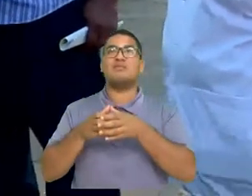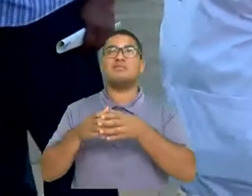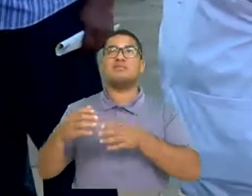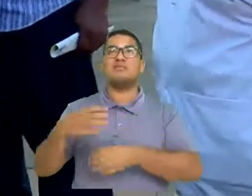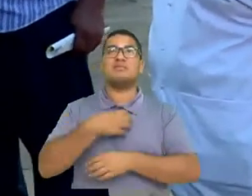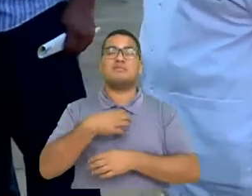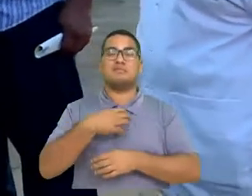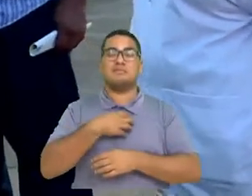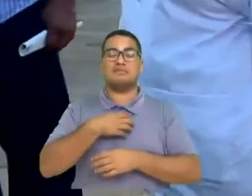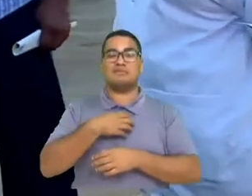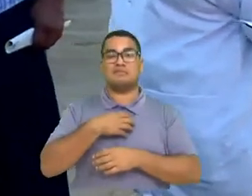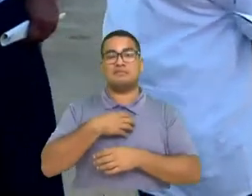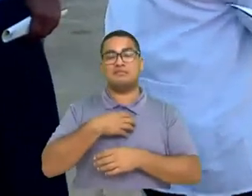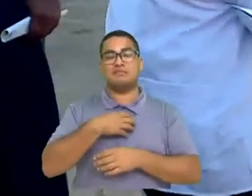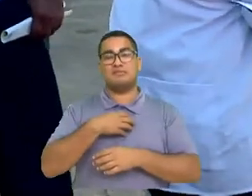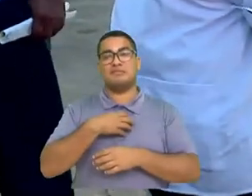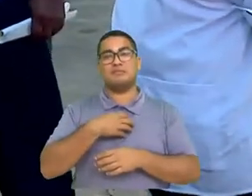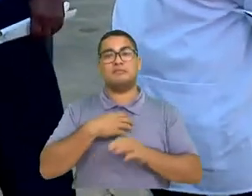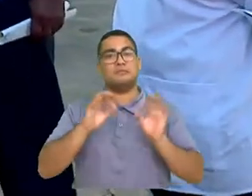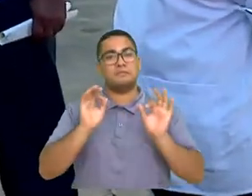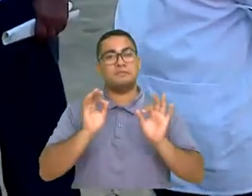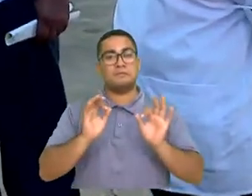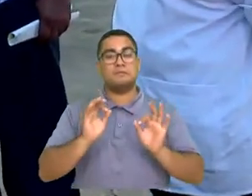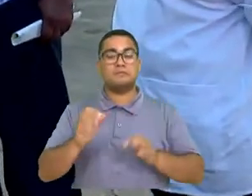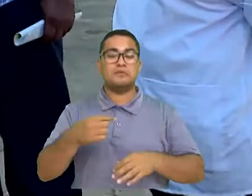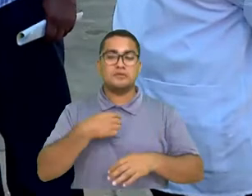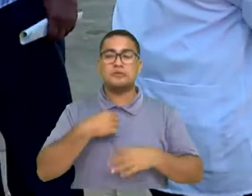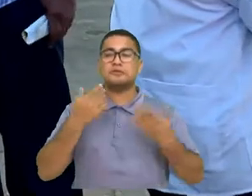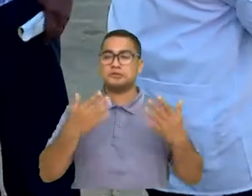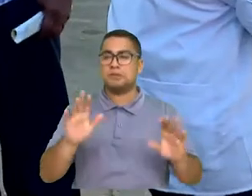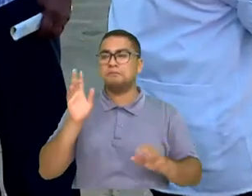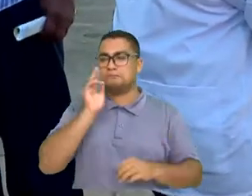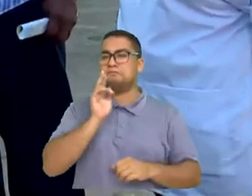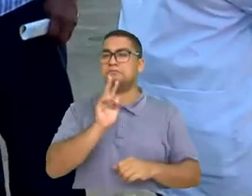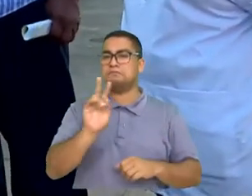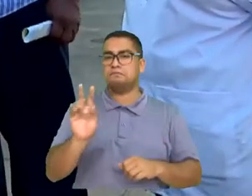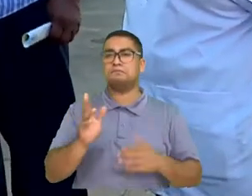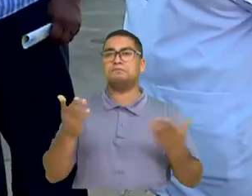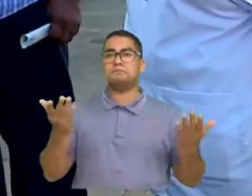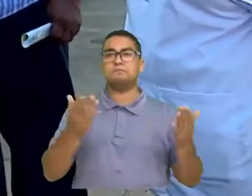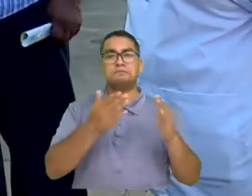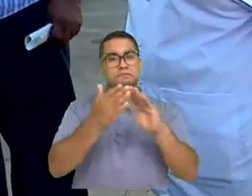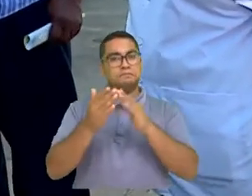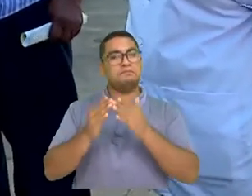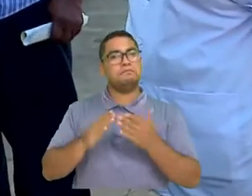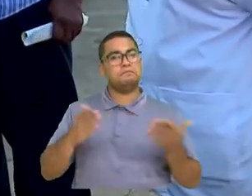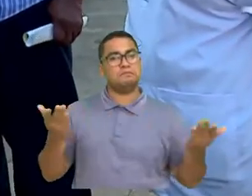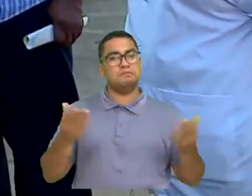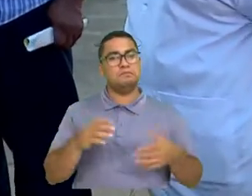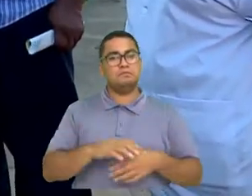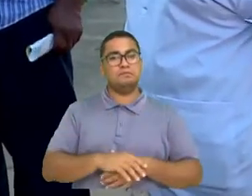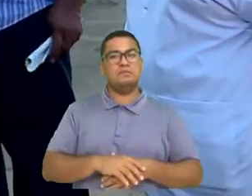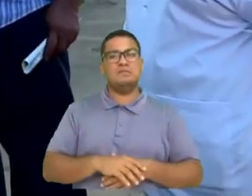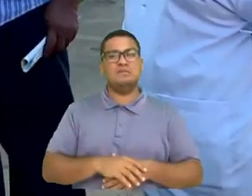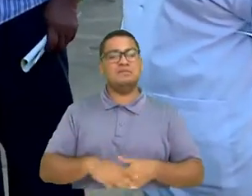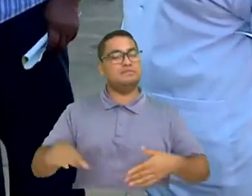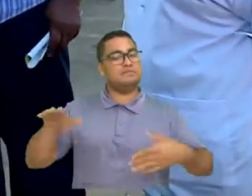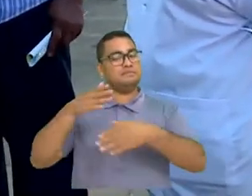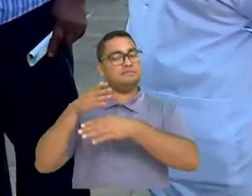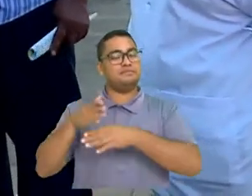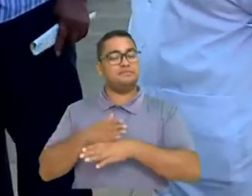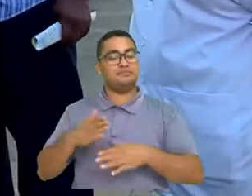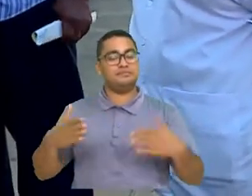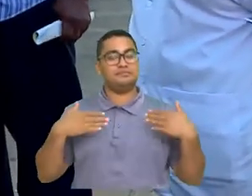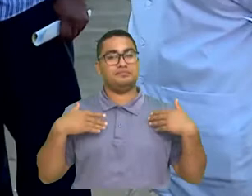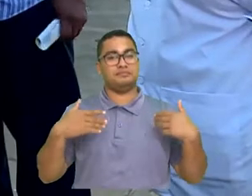de las personas, lógicamente que yo ya le he visto en este barrio, ya en todas las jornadas de salud y